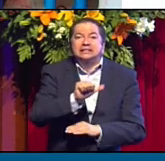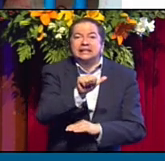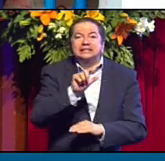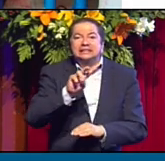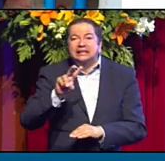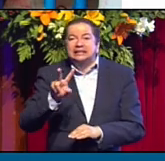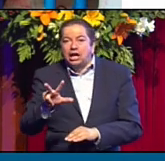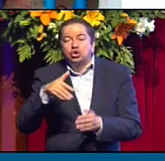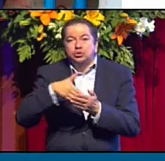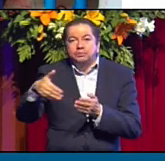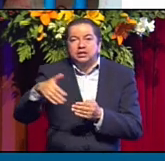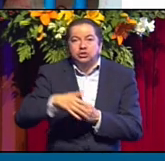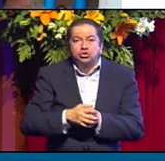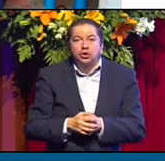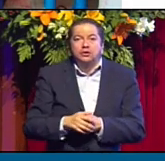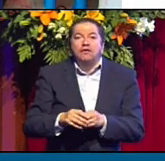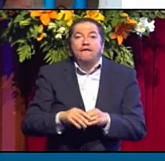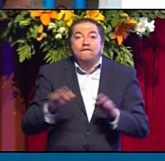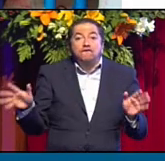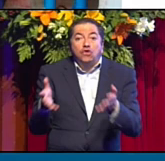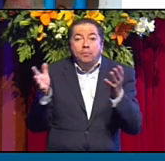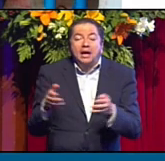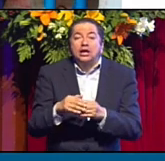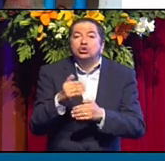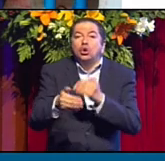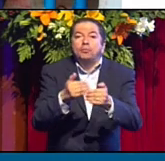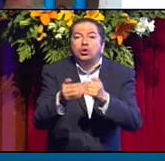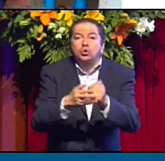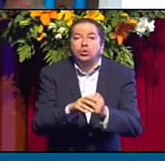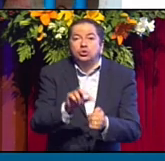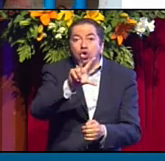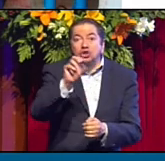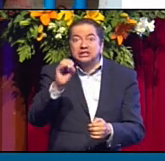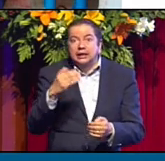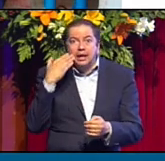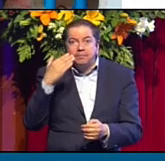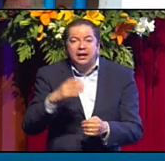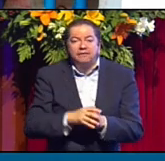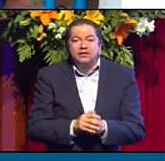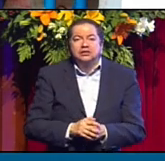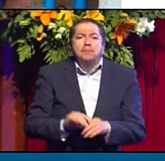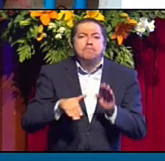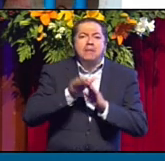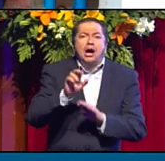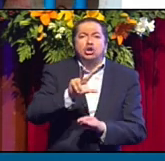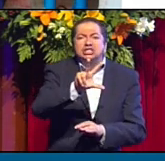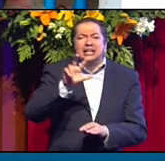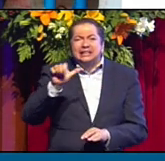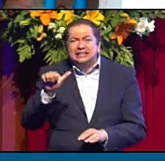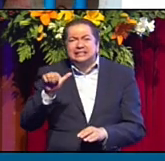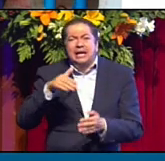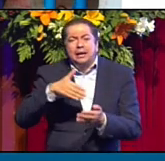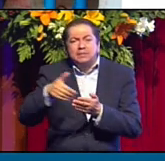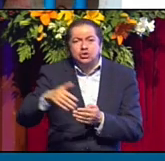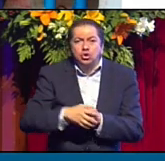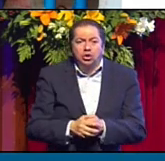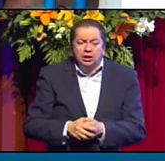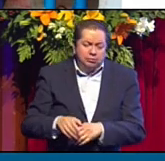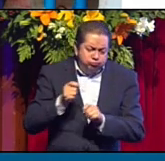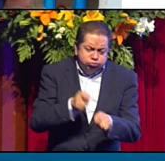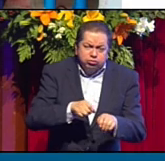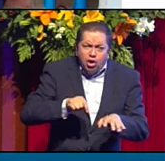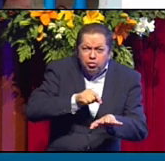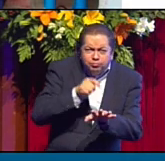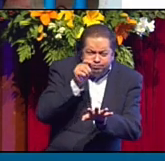millones de pesos. Instrumento de Fomento Productivo, el IFP, para 80 beneficiados, más de 86 millones de pesos, la recuperación de suelos